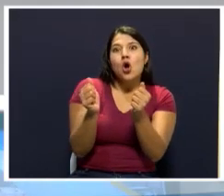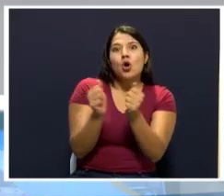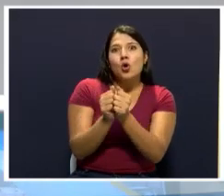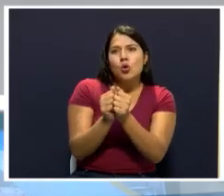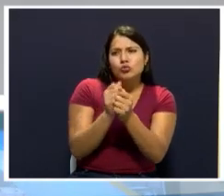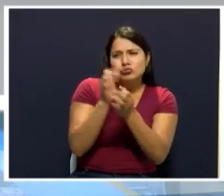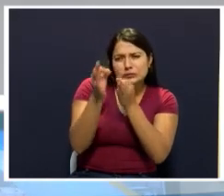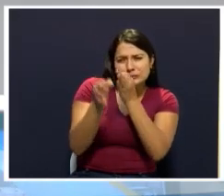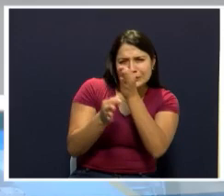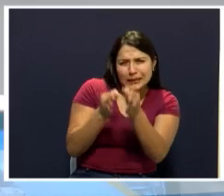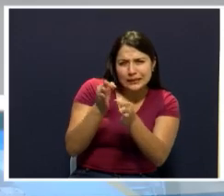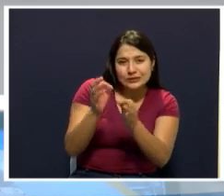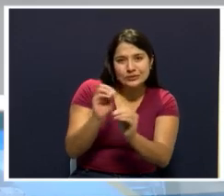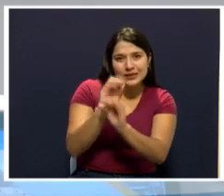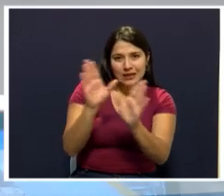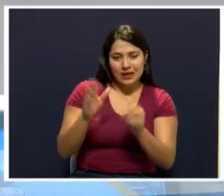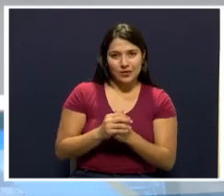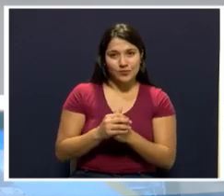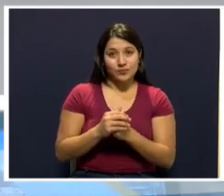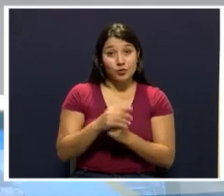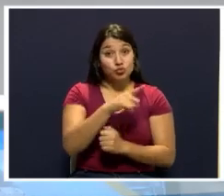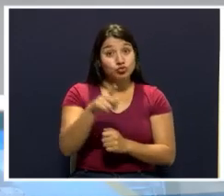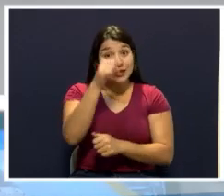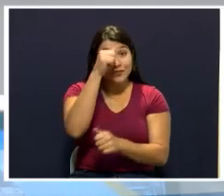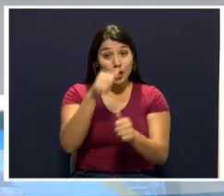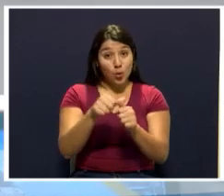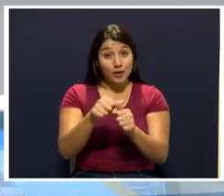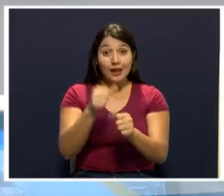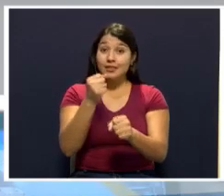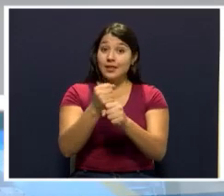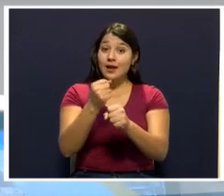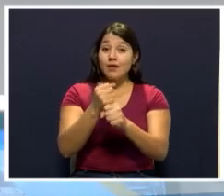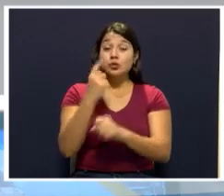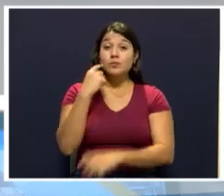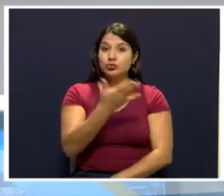precisión. Y recuerde, trabajamos para